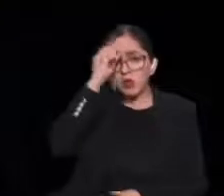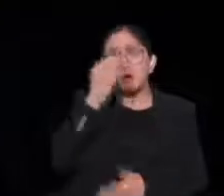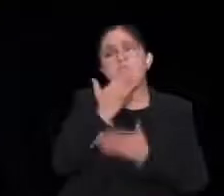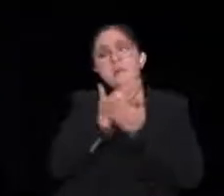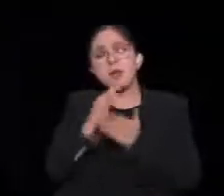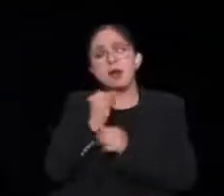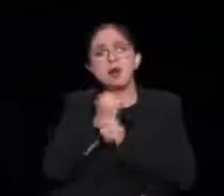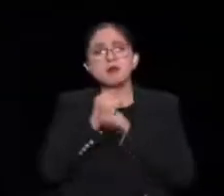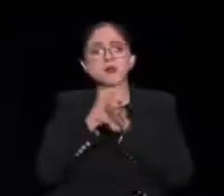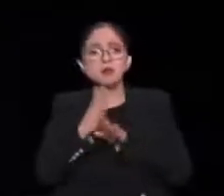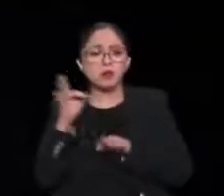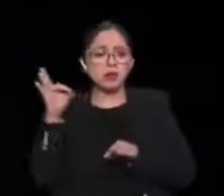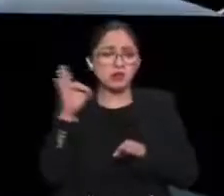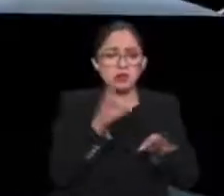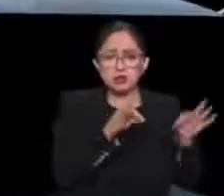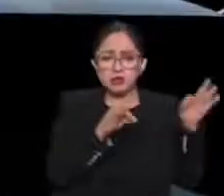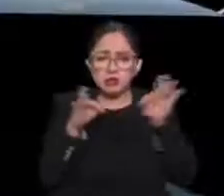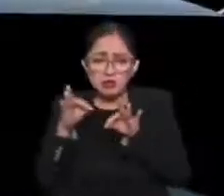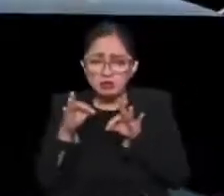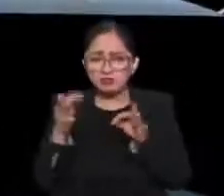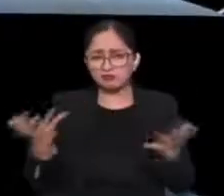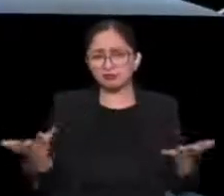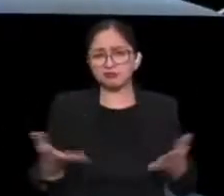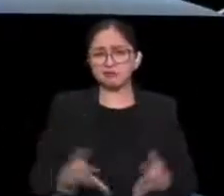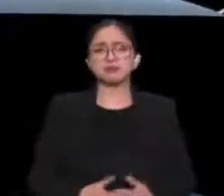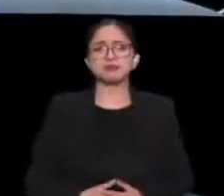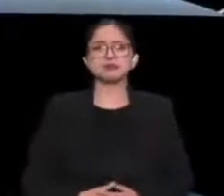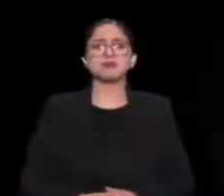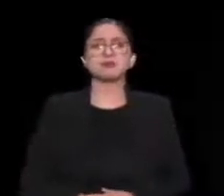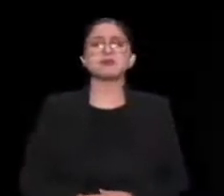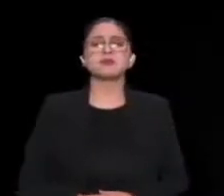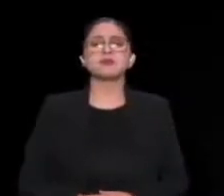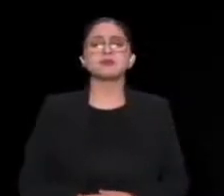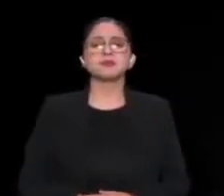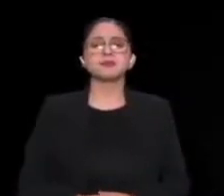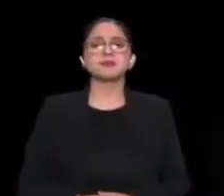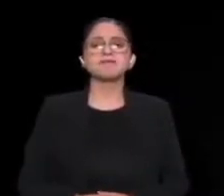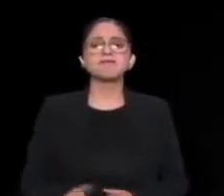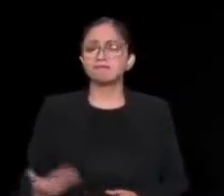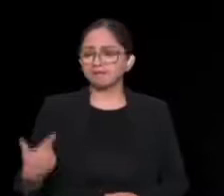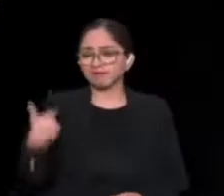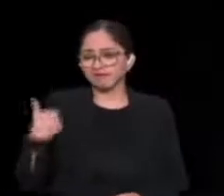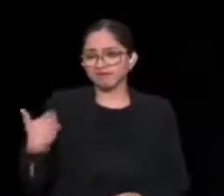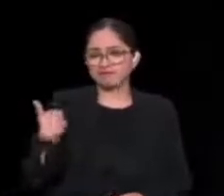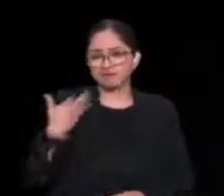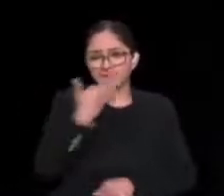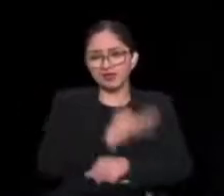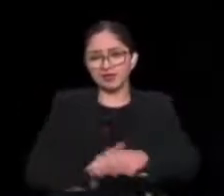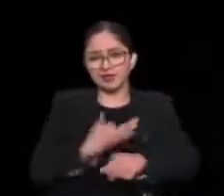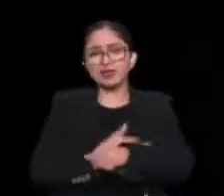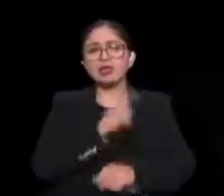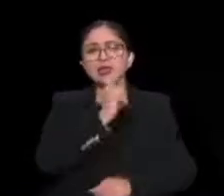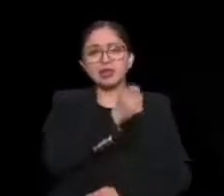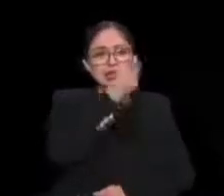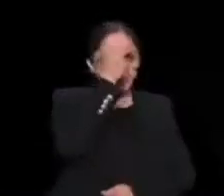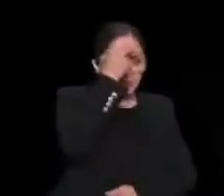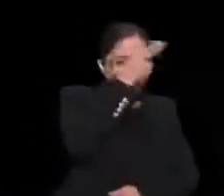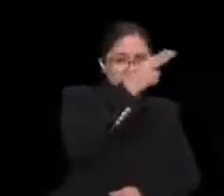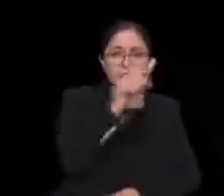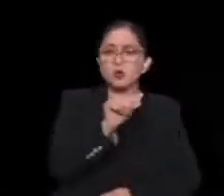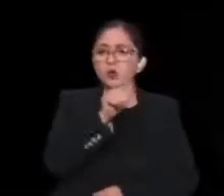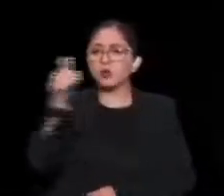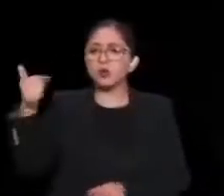¿Viste sincronía en ellos otra vez? Claro, por supuesto. Lo que dije en la tarde es que hubo intelectuales y opinadores que borraron sus